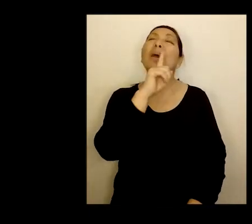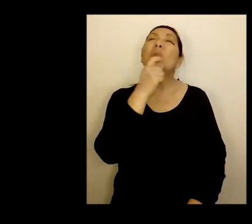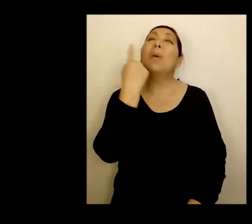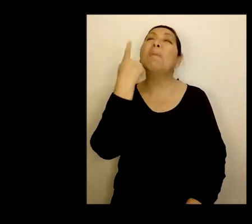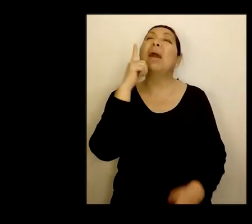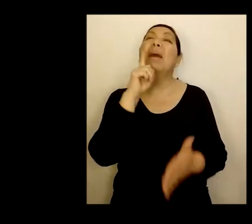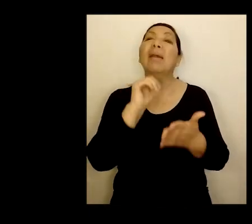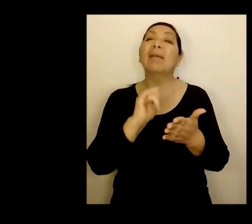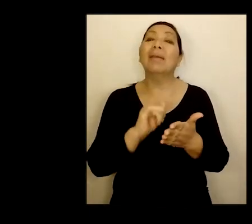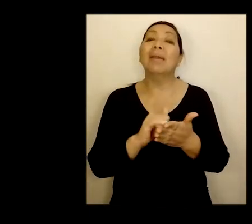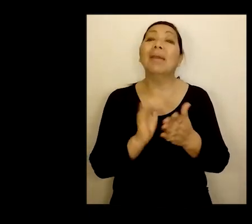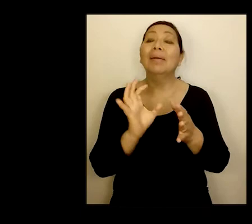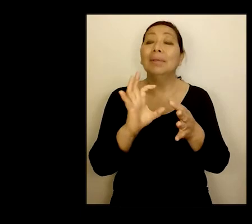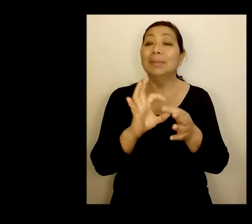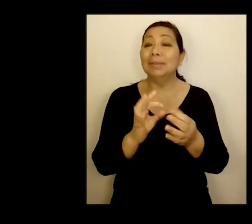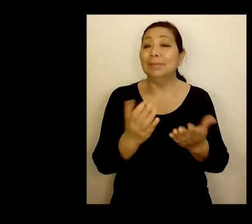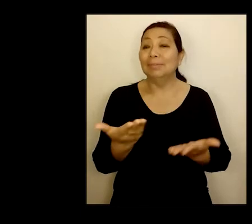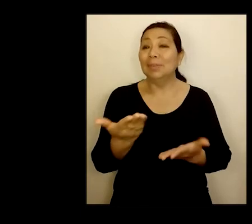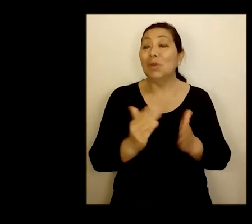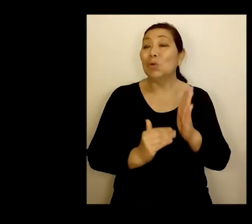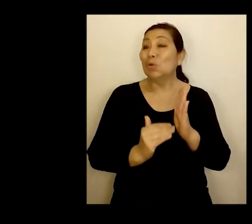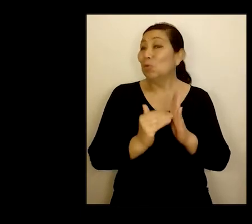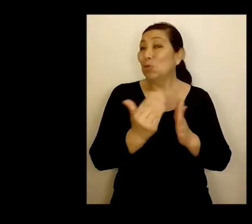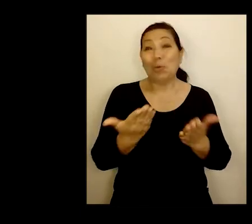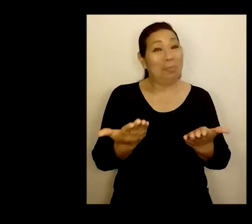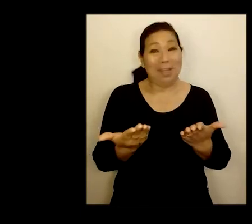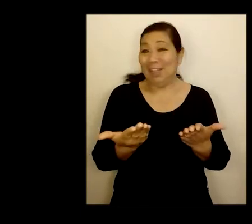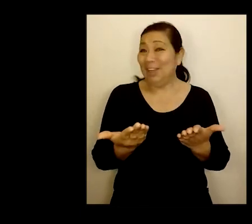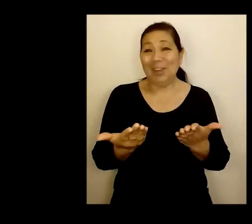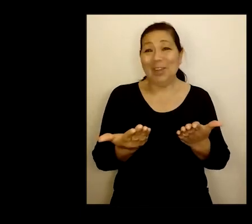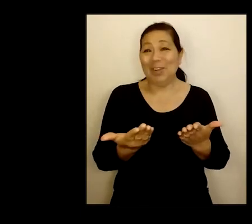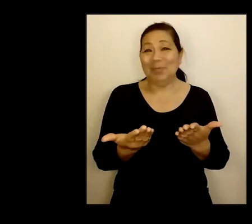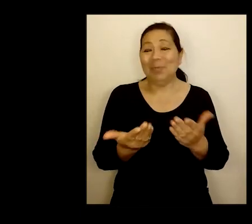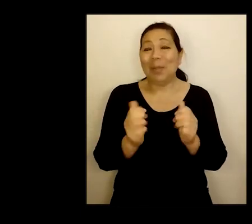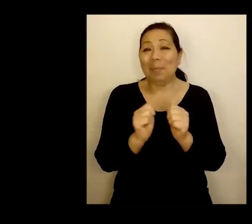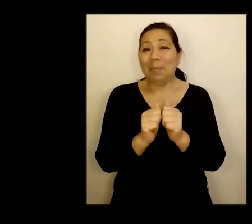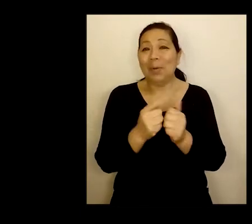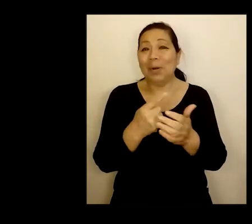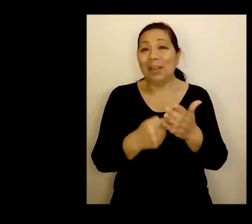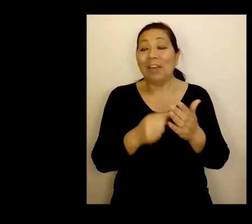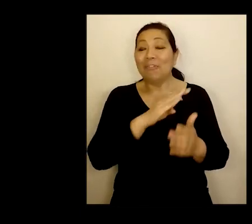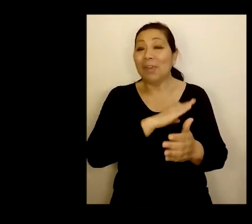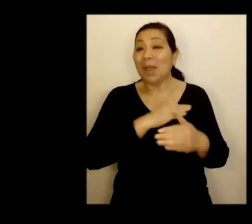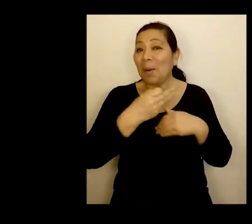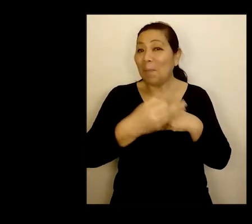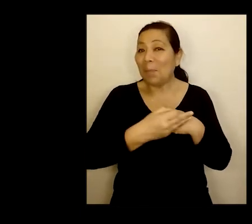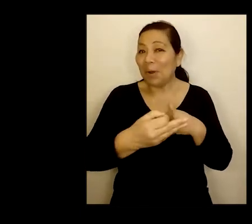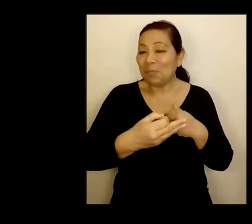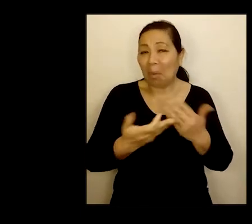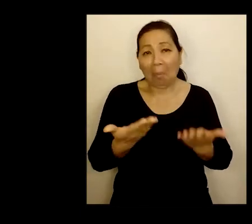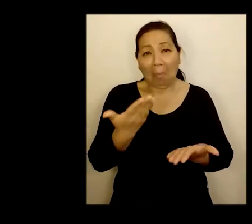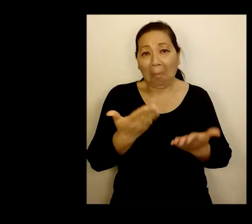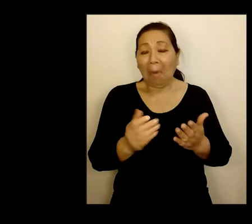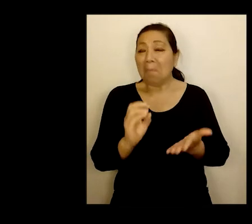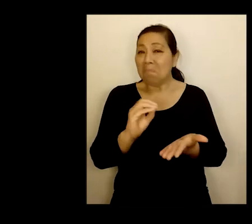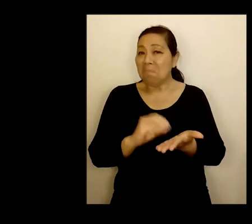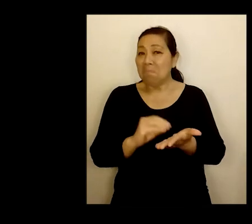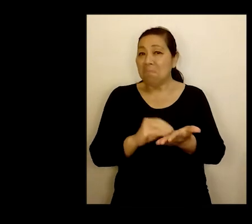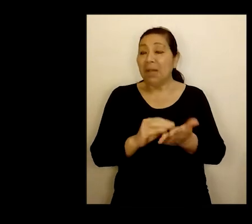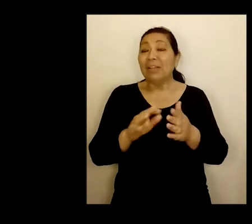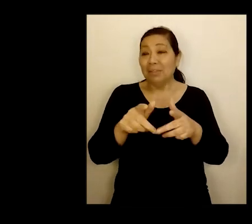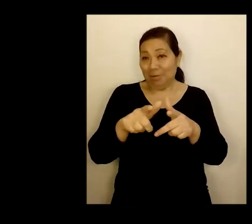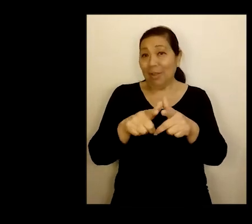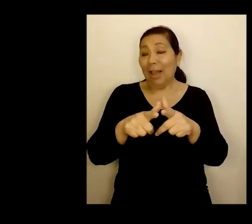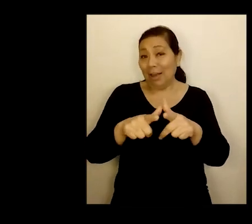¿para qué haya fiscal superior? ¿Por qué no hacemos que haya solamente fiscal provincial, que parece que le gusta más a la